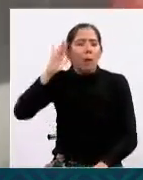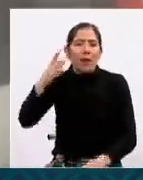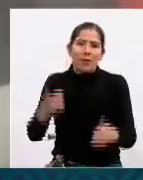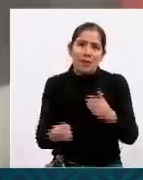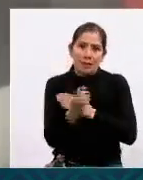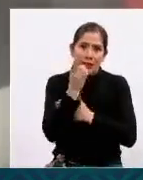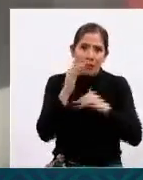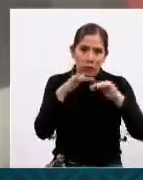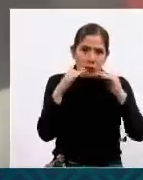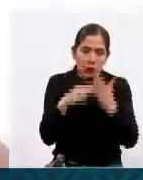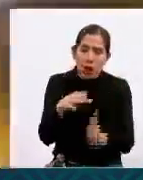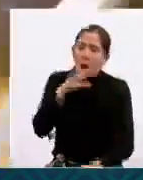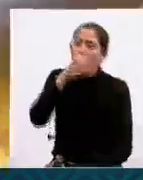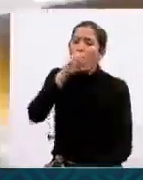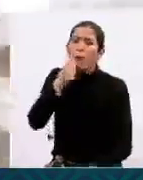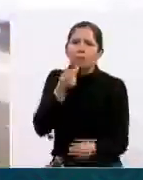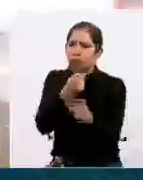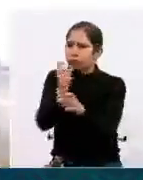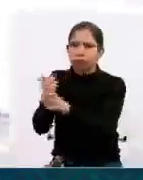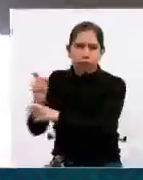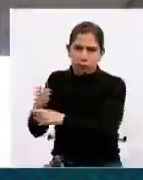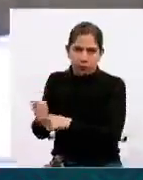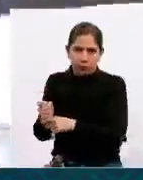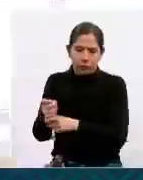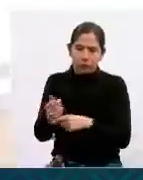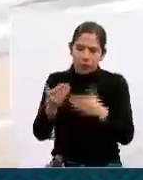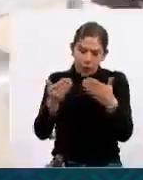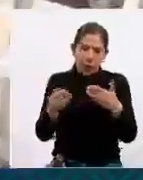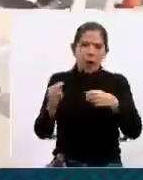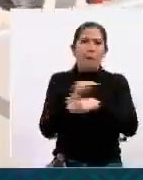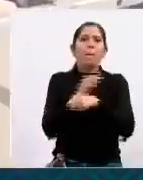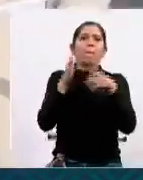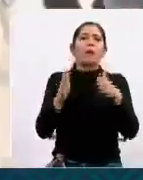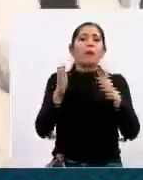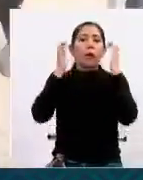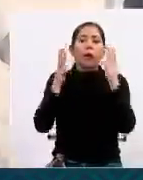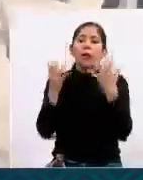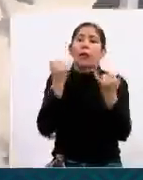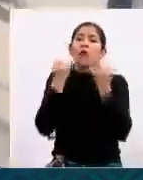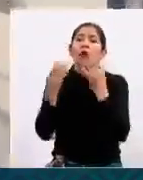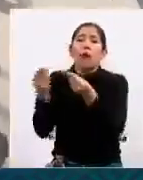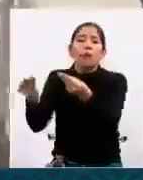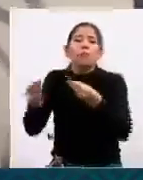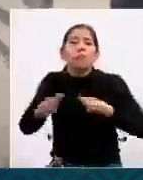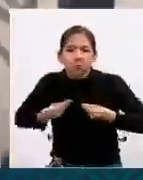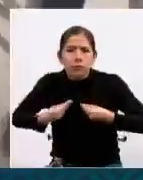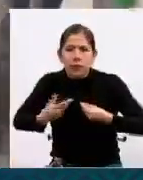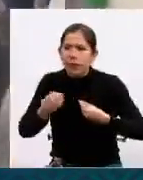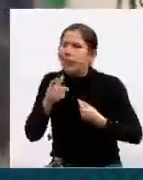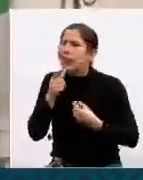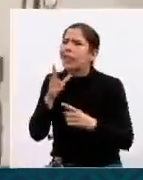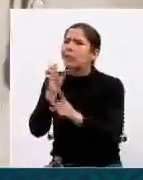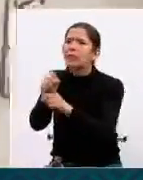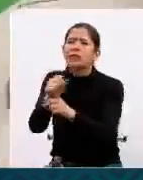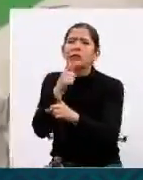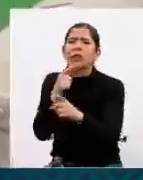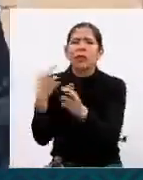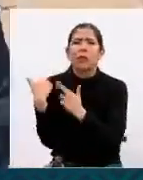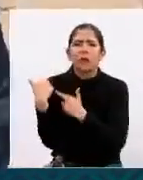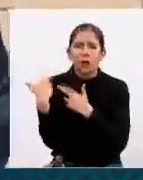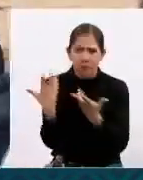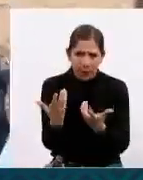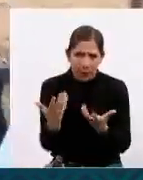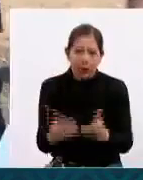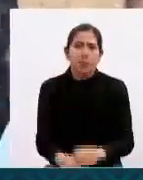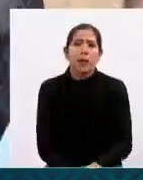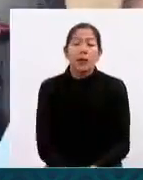el desayuno escolar, el ministro de Educación solicitó un informe de lo sucedido y que se identifique a los responsables. Tenemos que